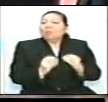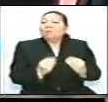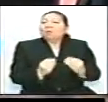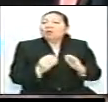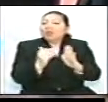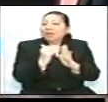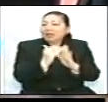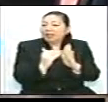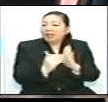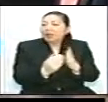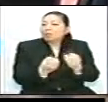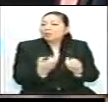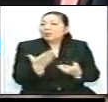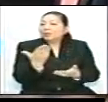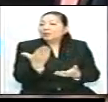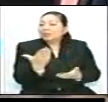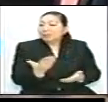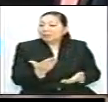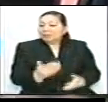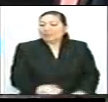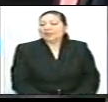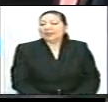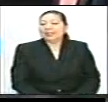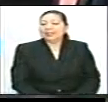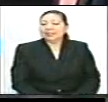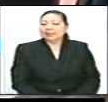es la agenda que muchos estamos reclamando.